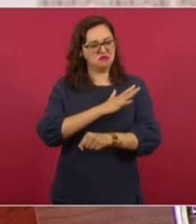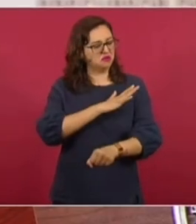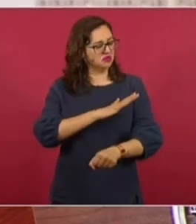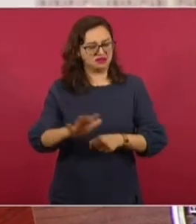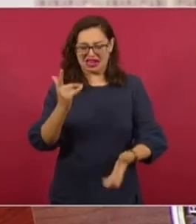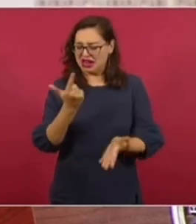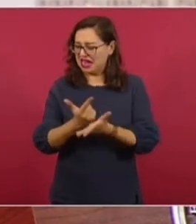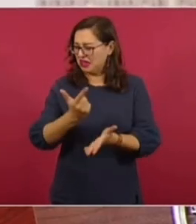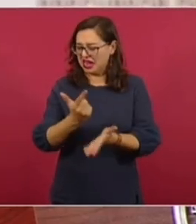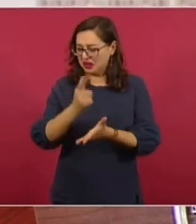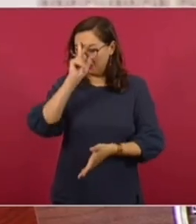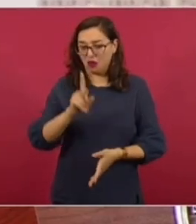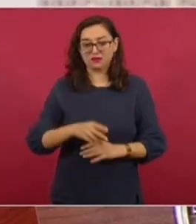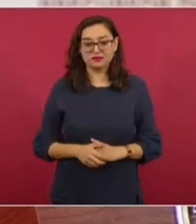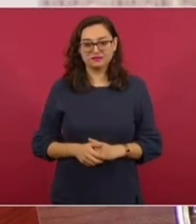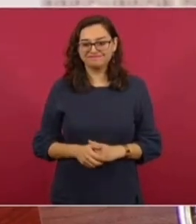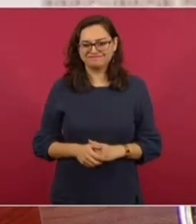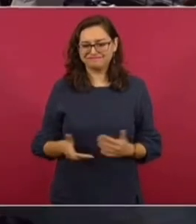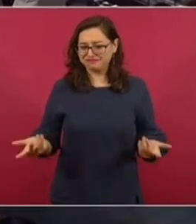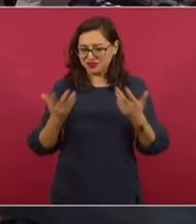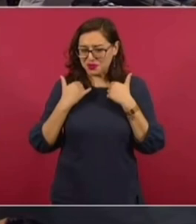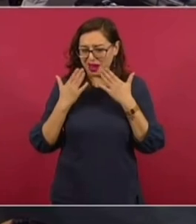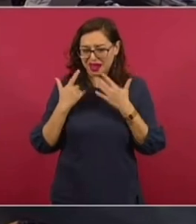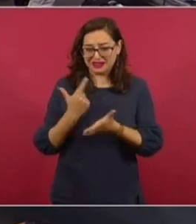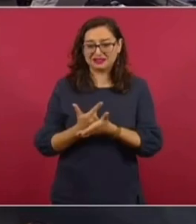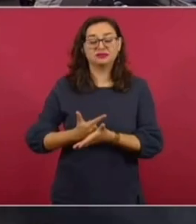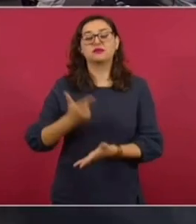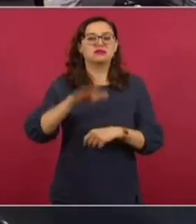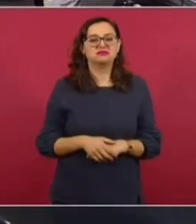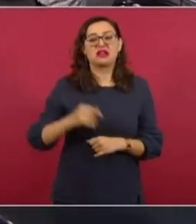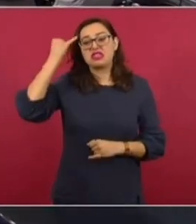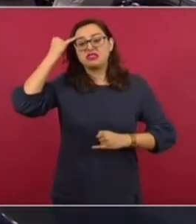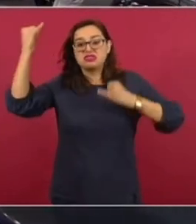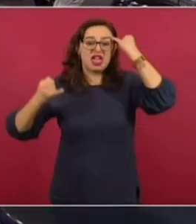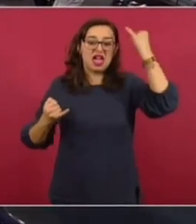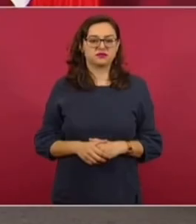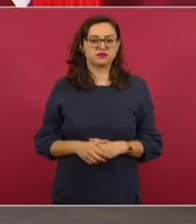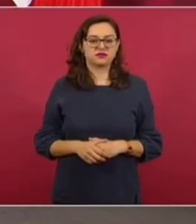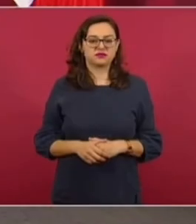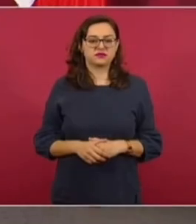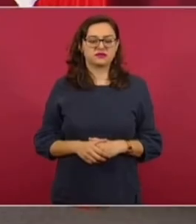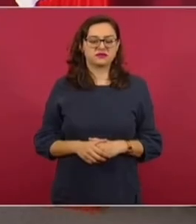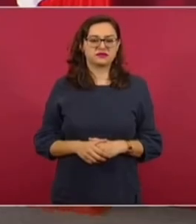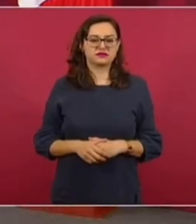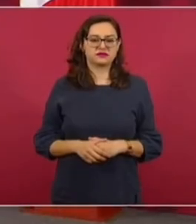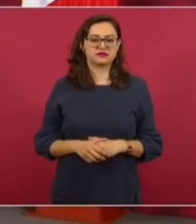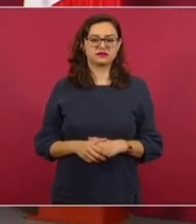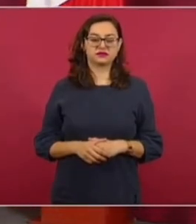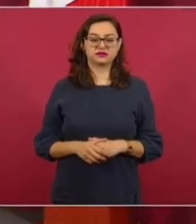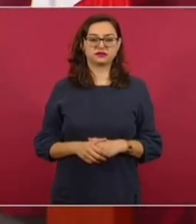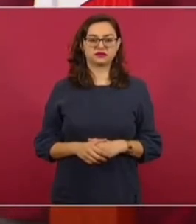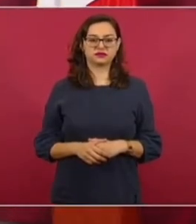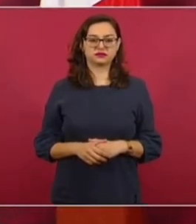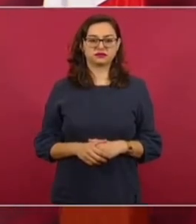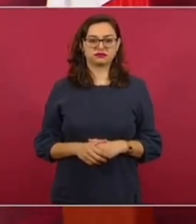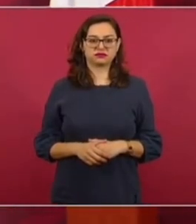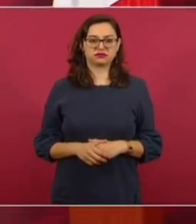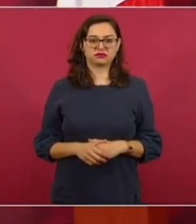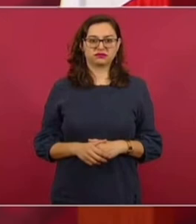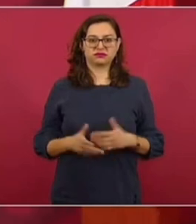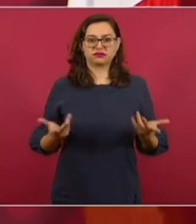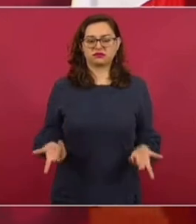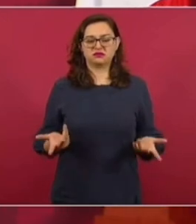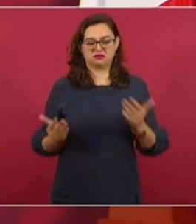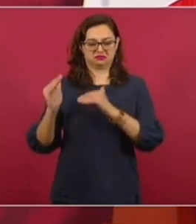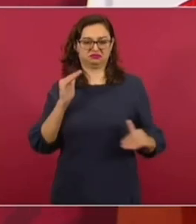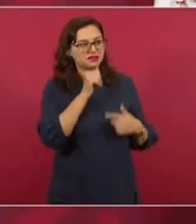Nada. Son cuestiones dogmáticas, ideológicas, que no pueden estar por encima